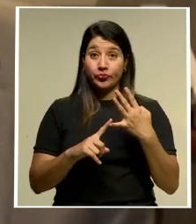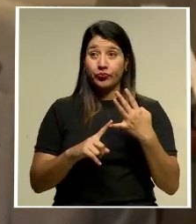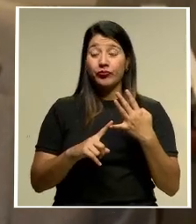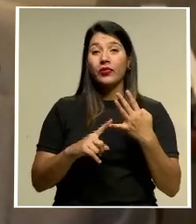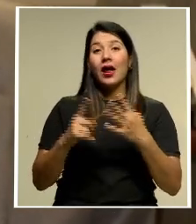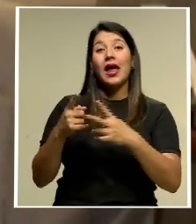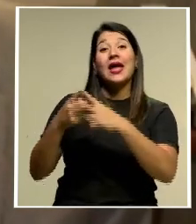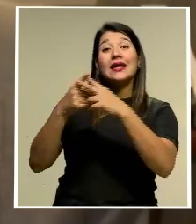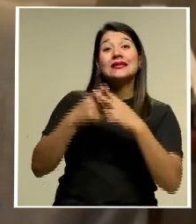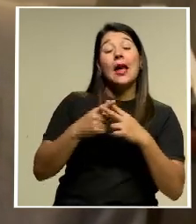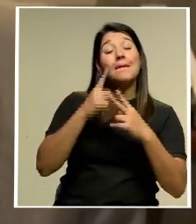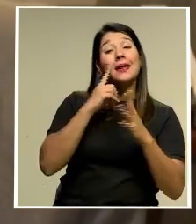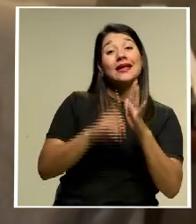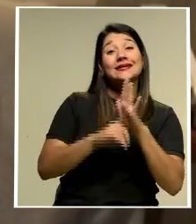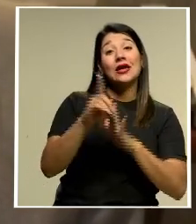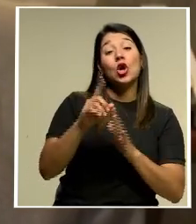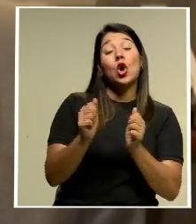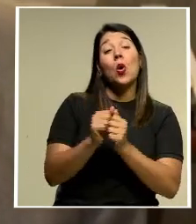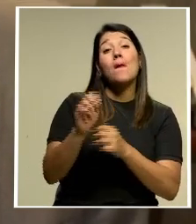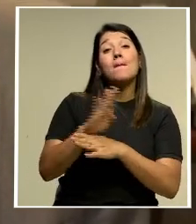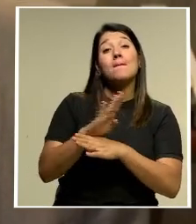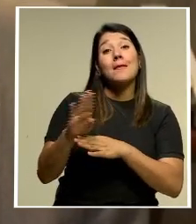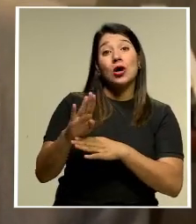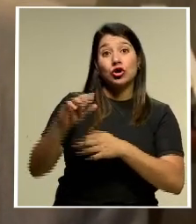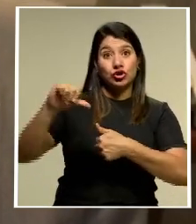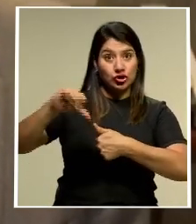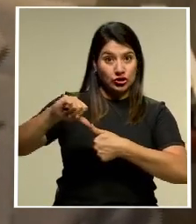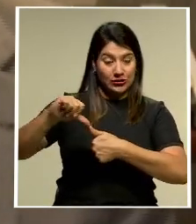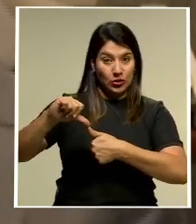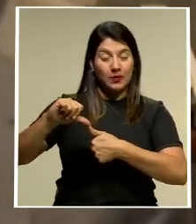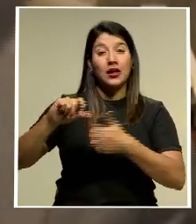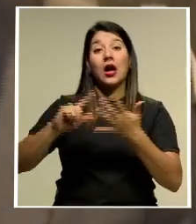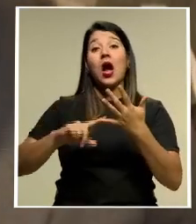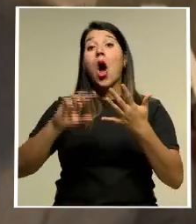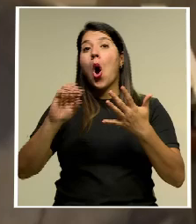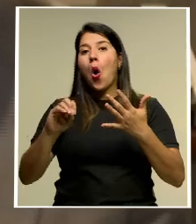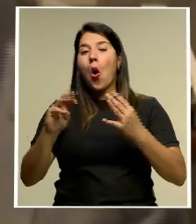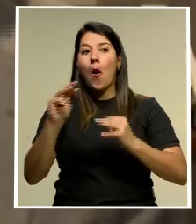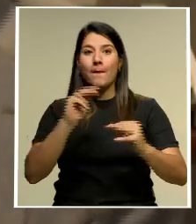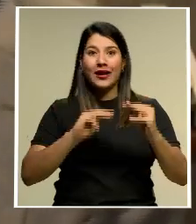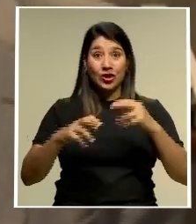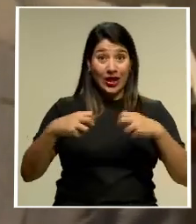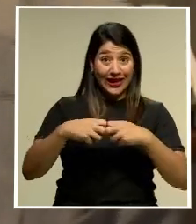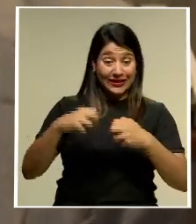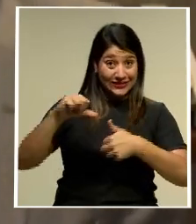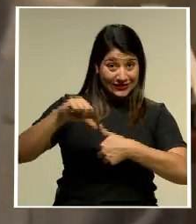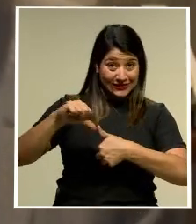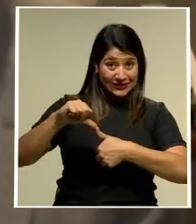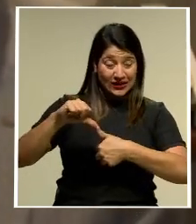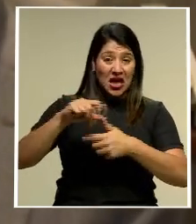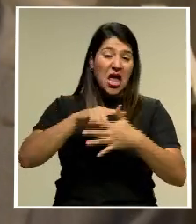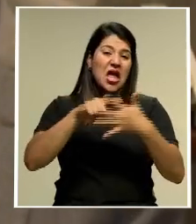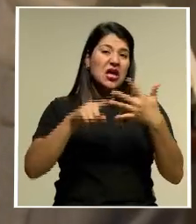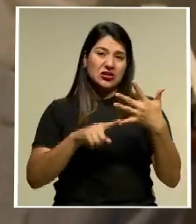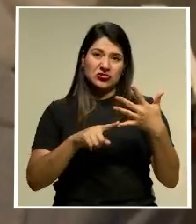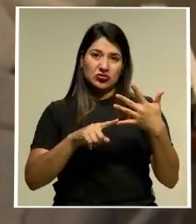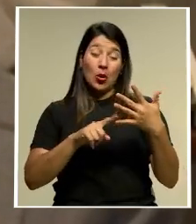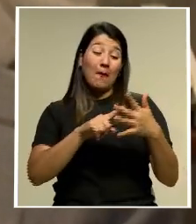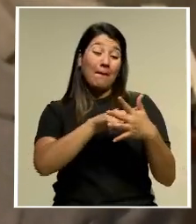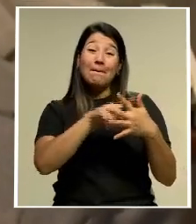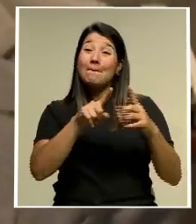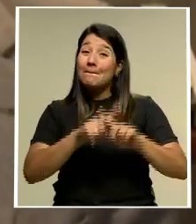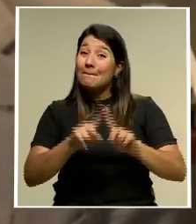financiamiento de desarrollo por medio del Banco Centroamericano o por el mercado eléctrico centroamericano. Pero eso no